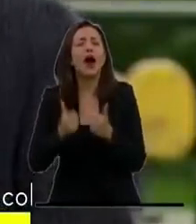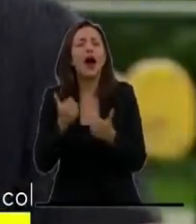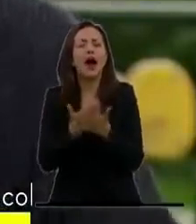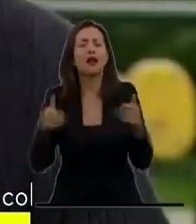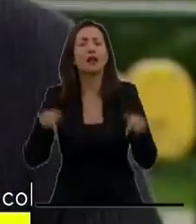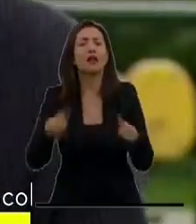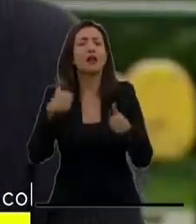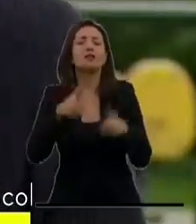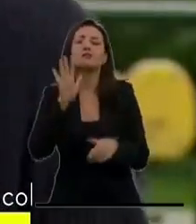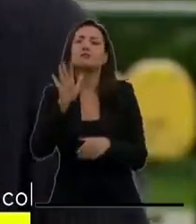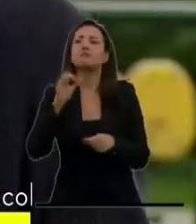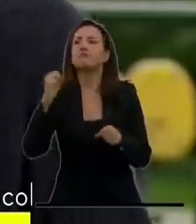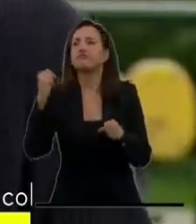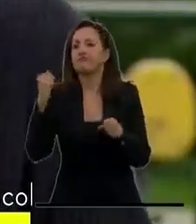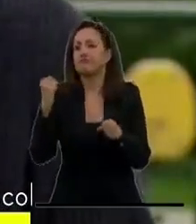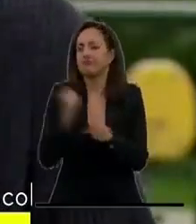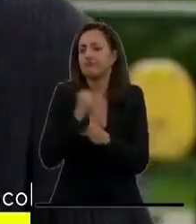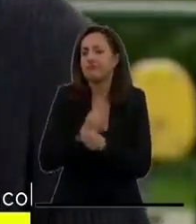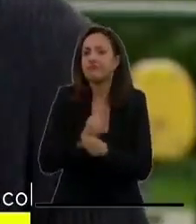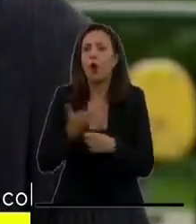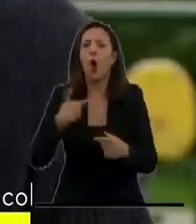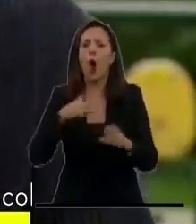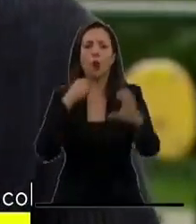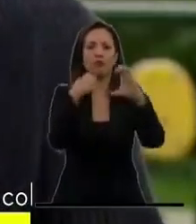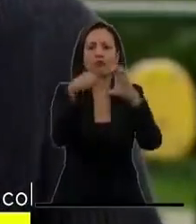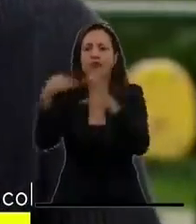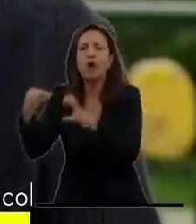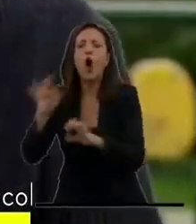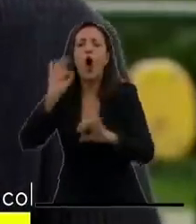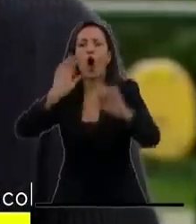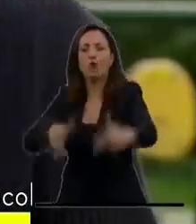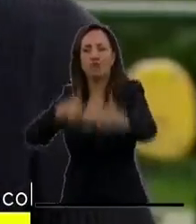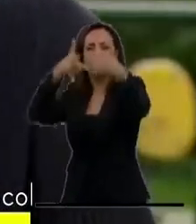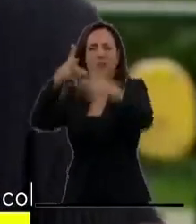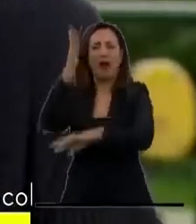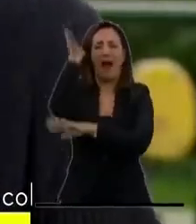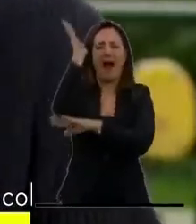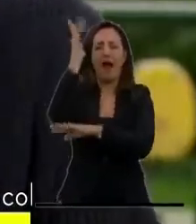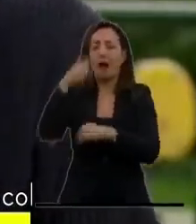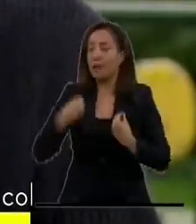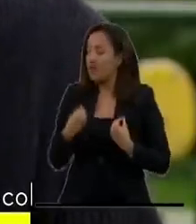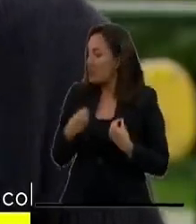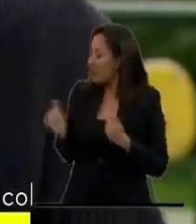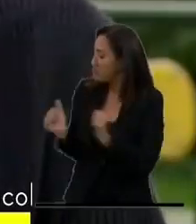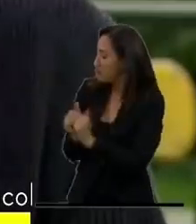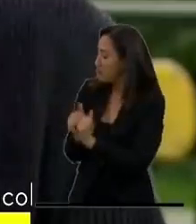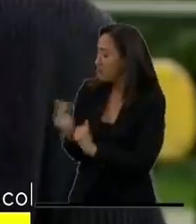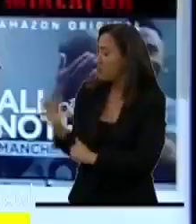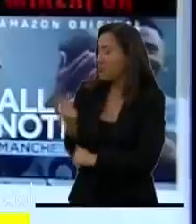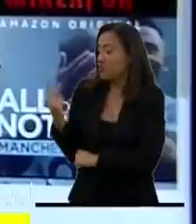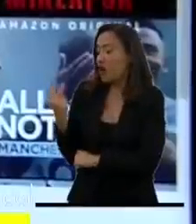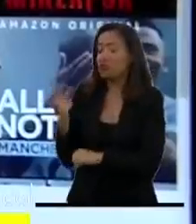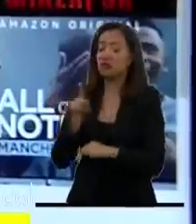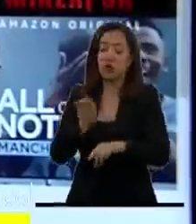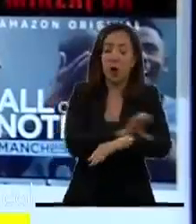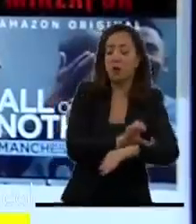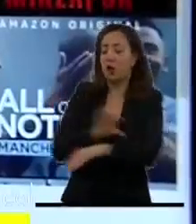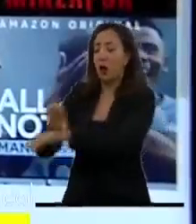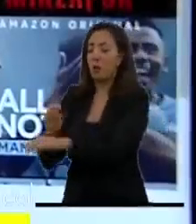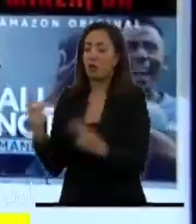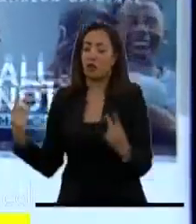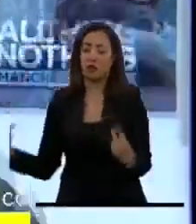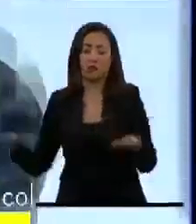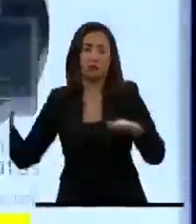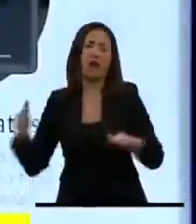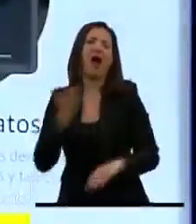enviar correos, voy a trabajar conferencias, pero solamente vivo con una persona, pues para dos personas, para dos equipos o tres equipos conectados, con